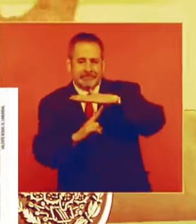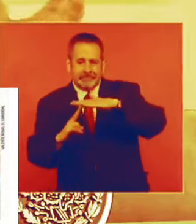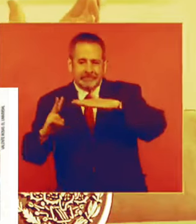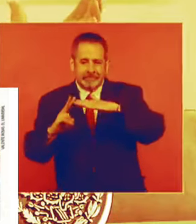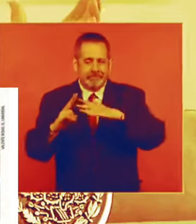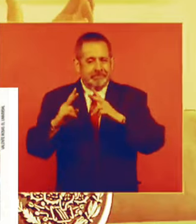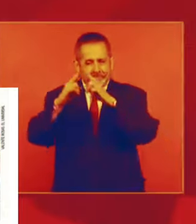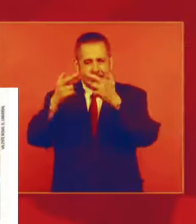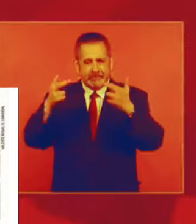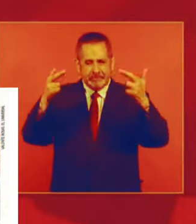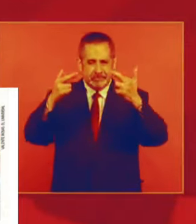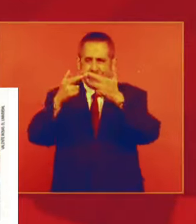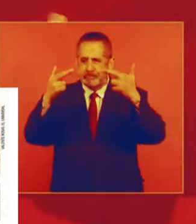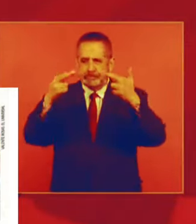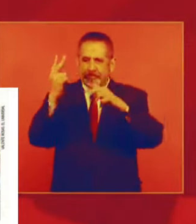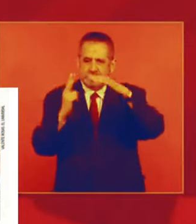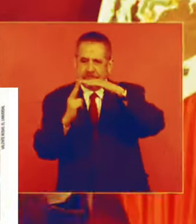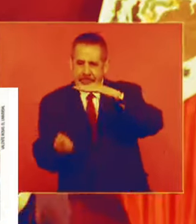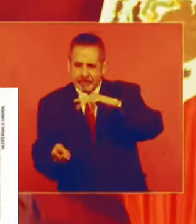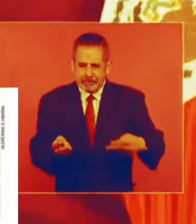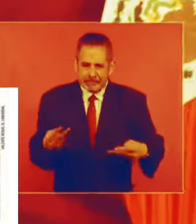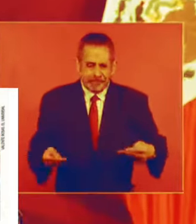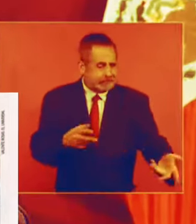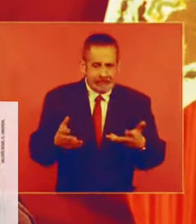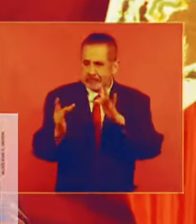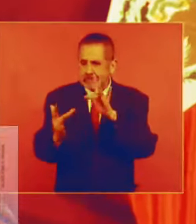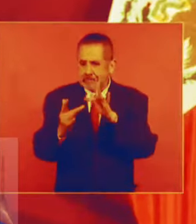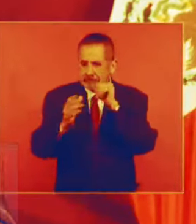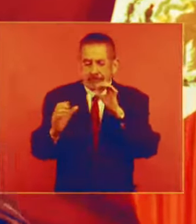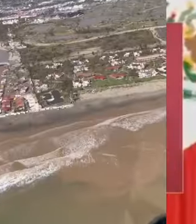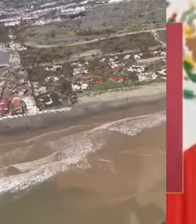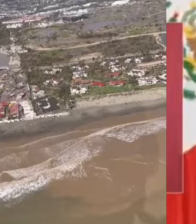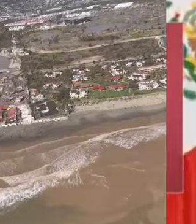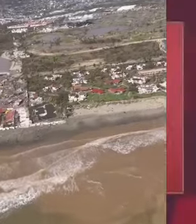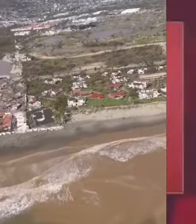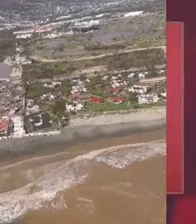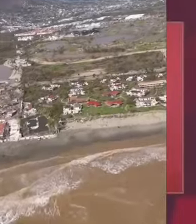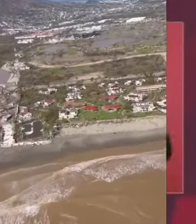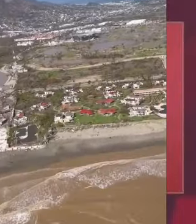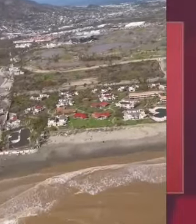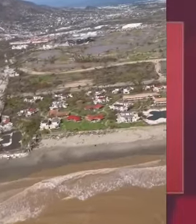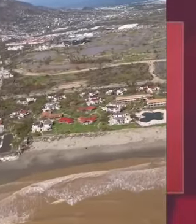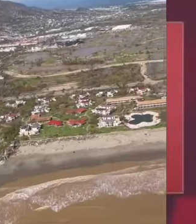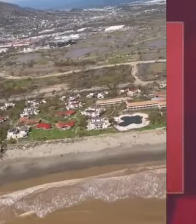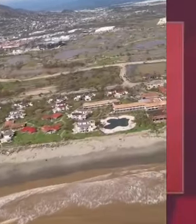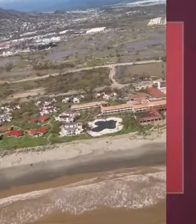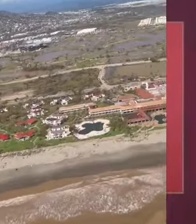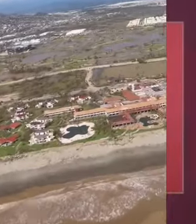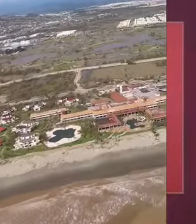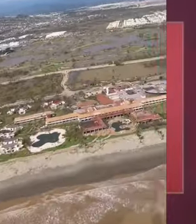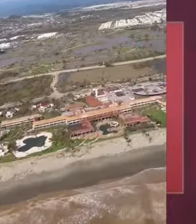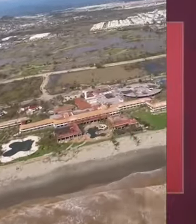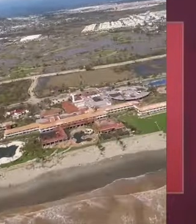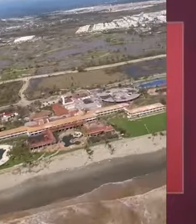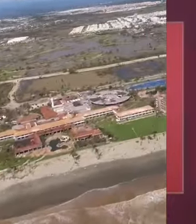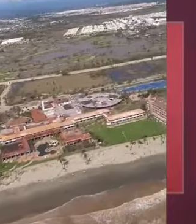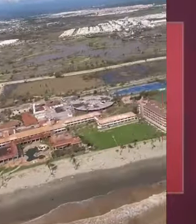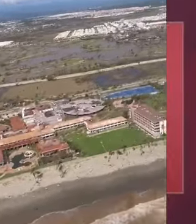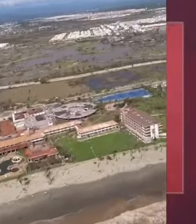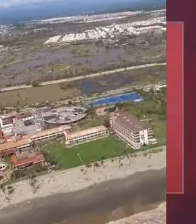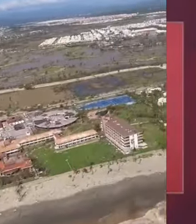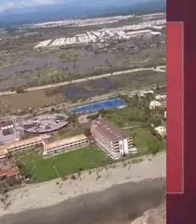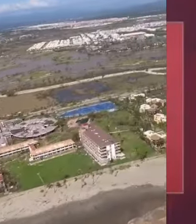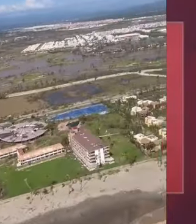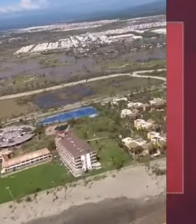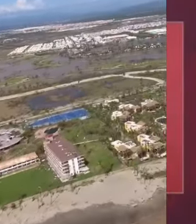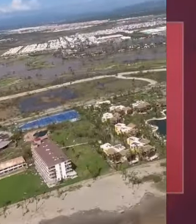eh la fibra óptica y además incomunicación también por carretera ayer en la mañana pues no se podía sobrevolar